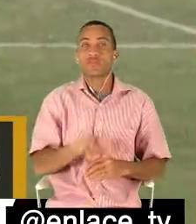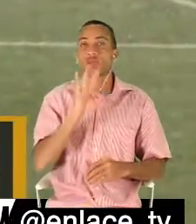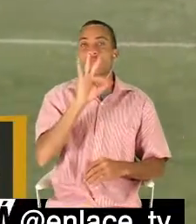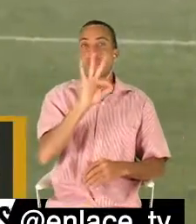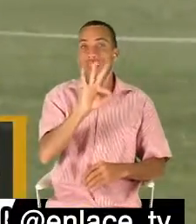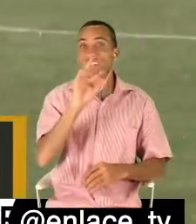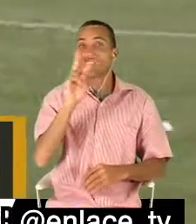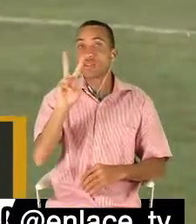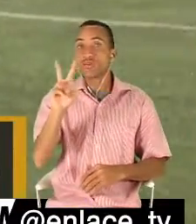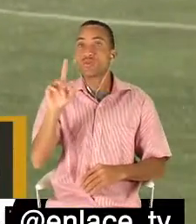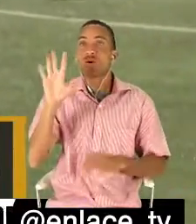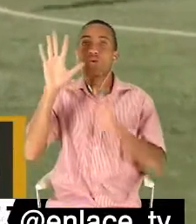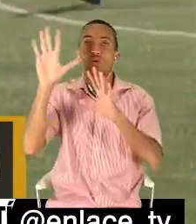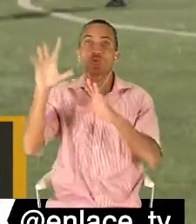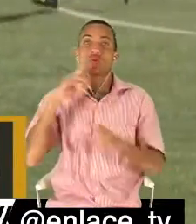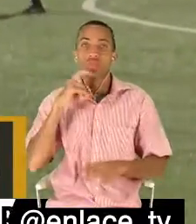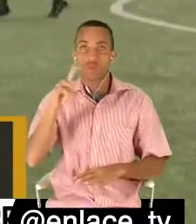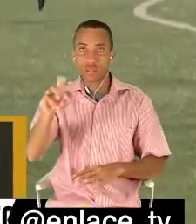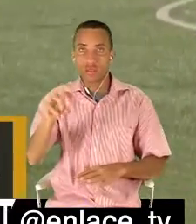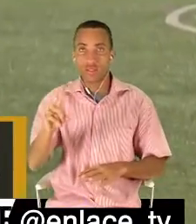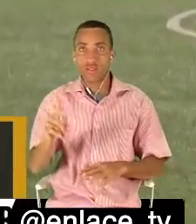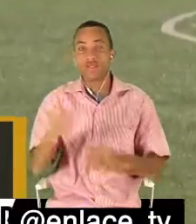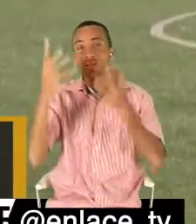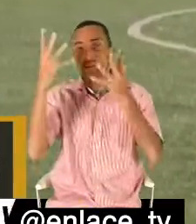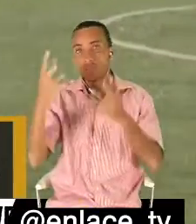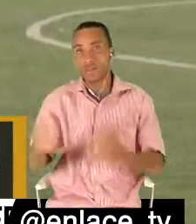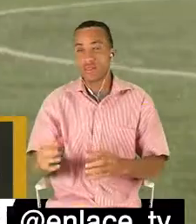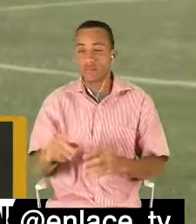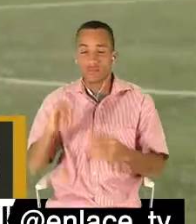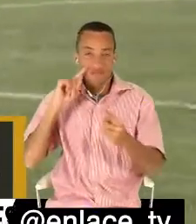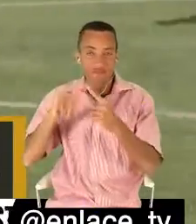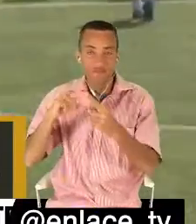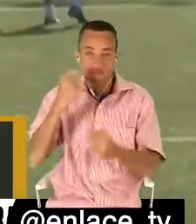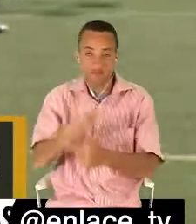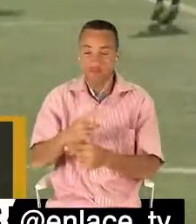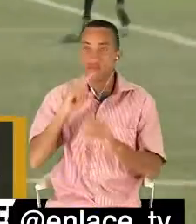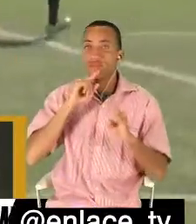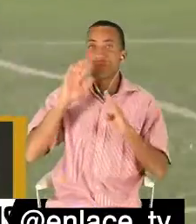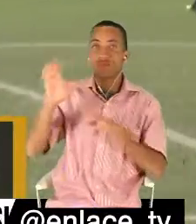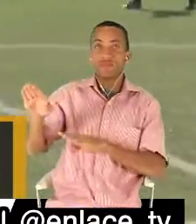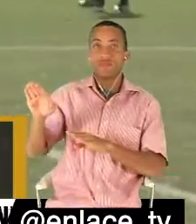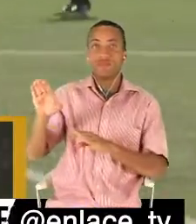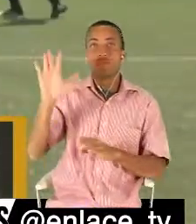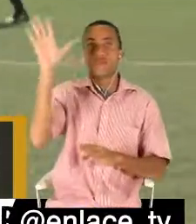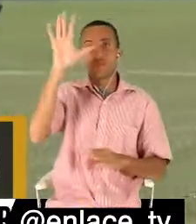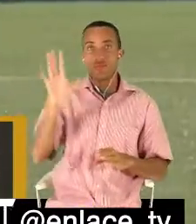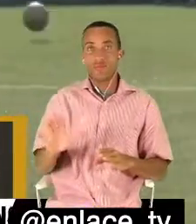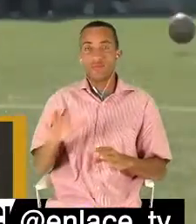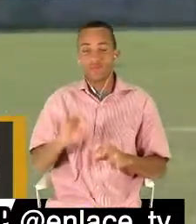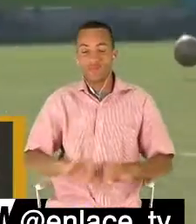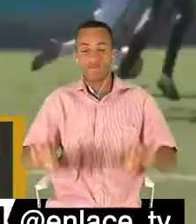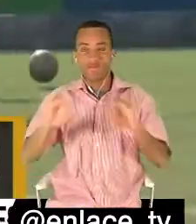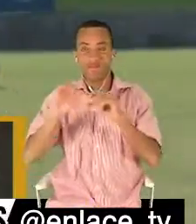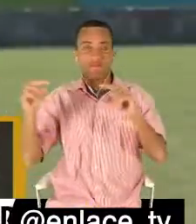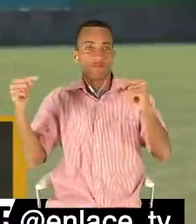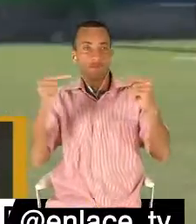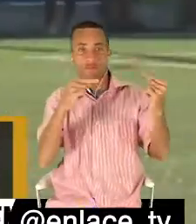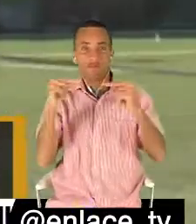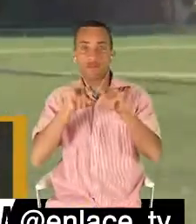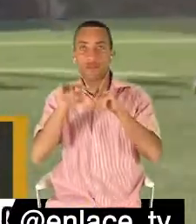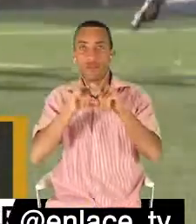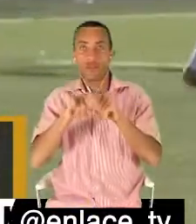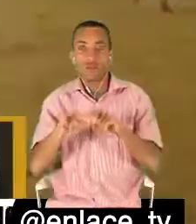son de Bucaramanga. Todos aspiran al mismo propósito y es representar al departamento en las competencias más importantes del fútbol juvenil